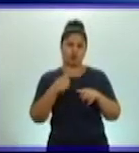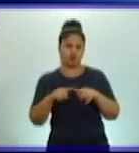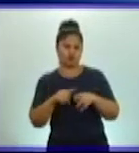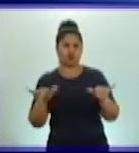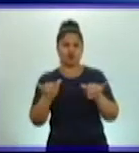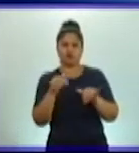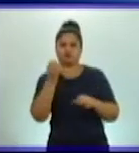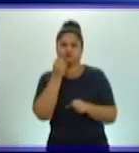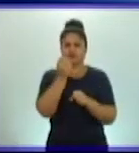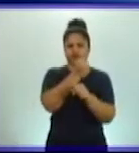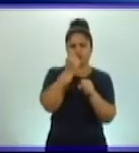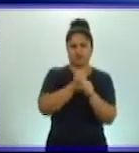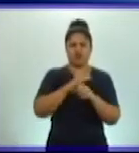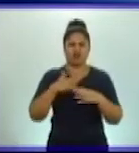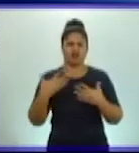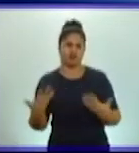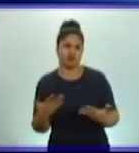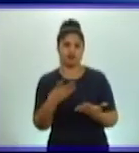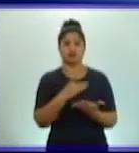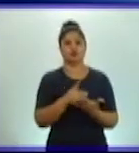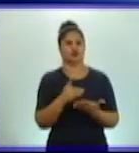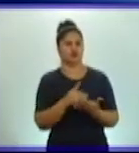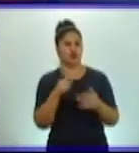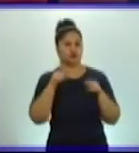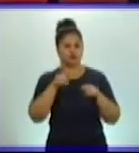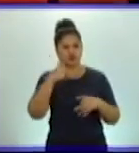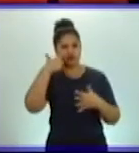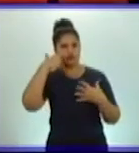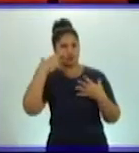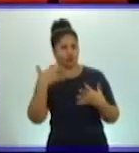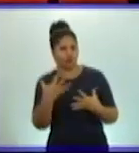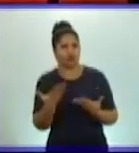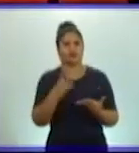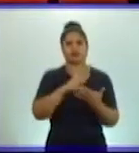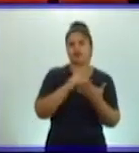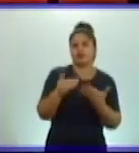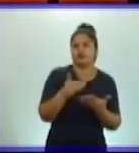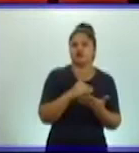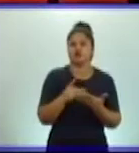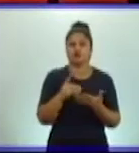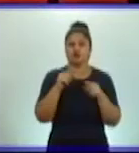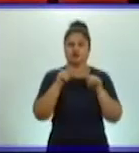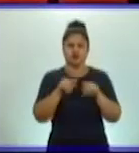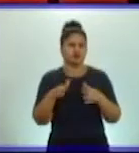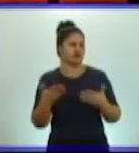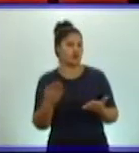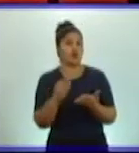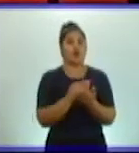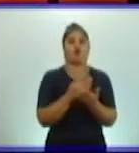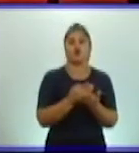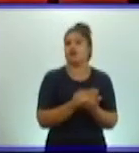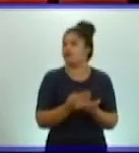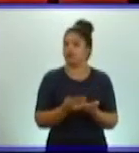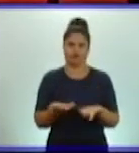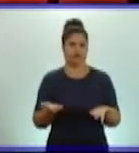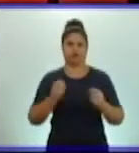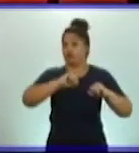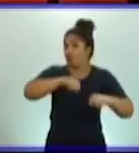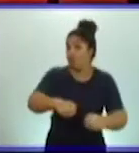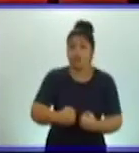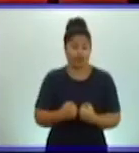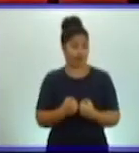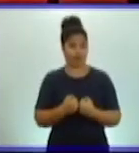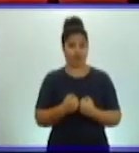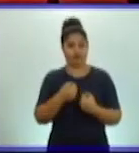diccionario es un libro indispensable que tenemos que tener todos. El diccionario es un libro que es prácticamente obligado, y si no lo tenemos